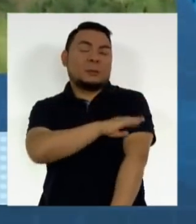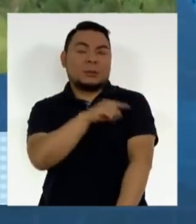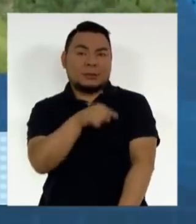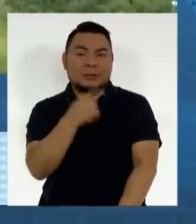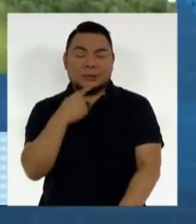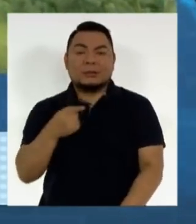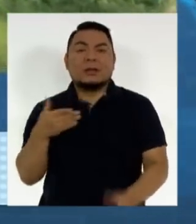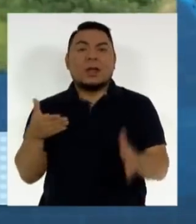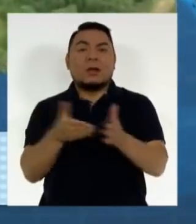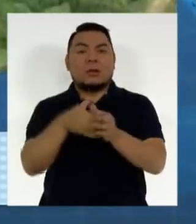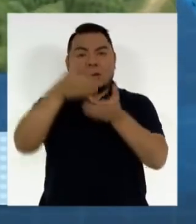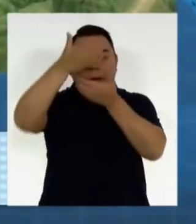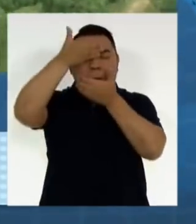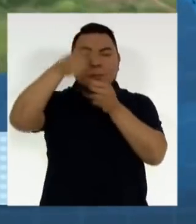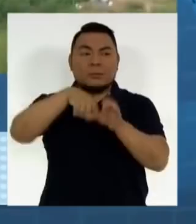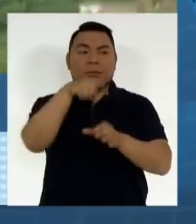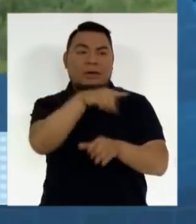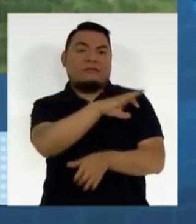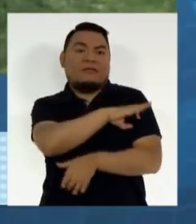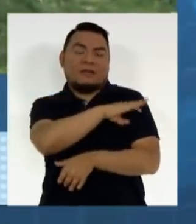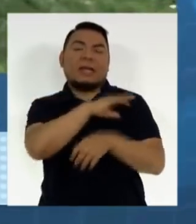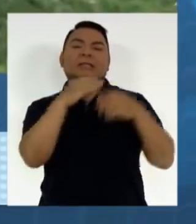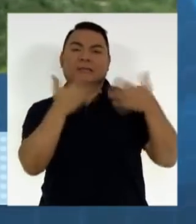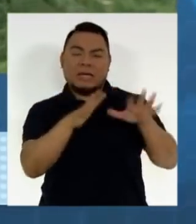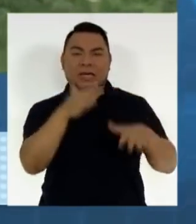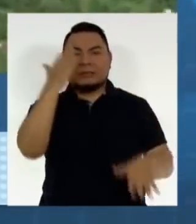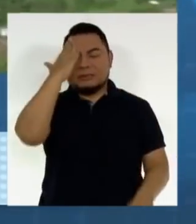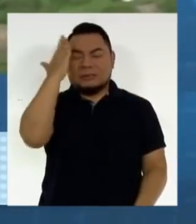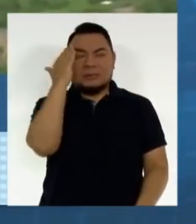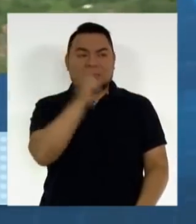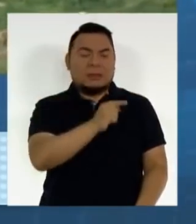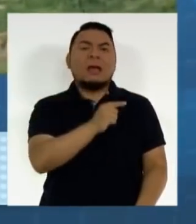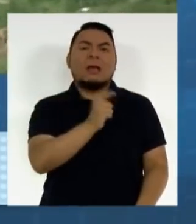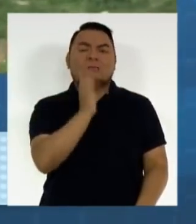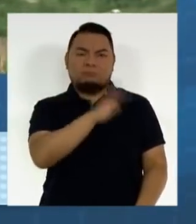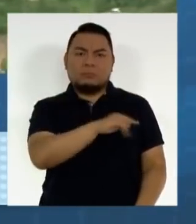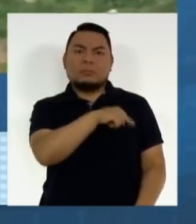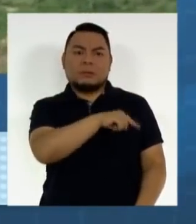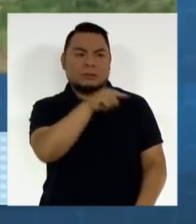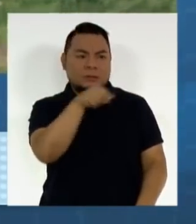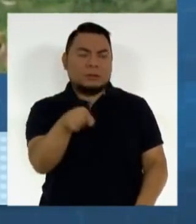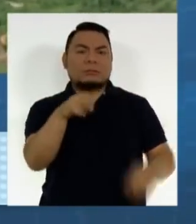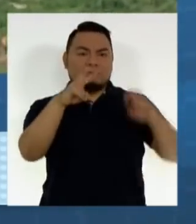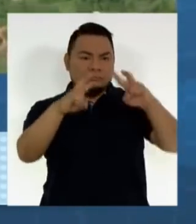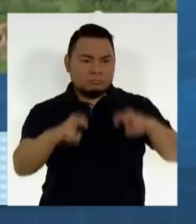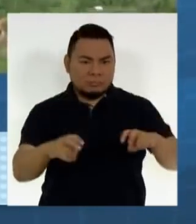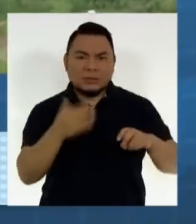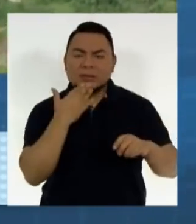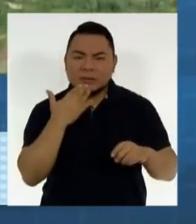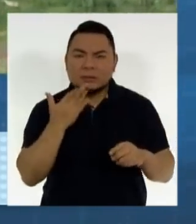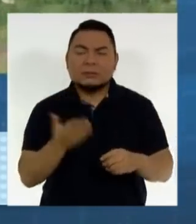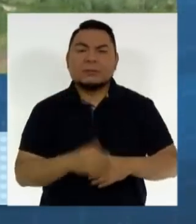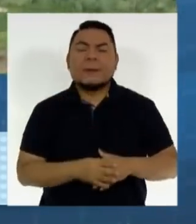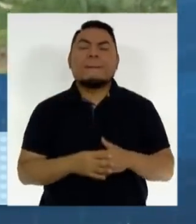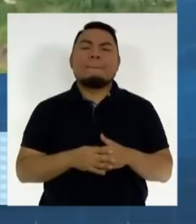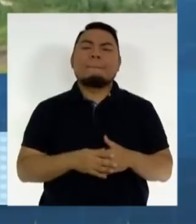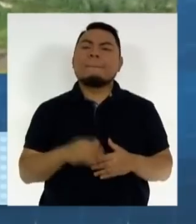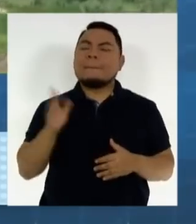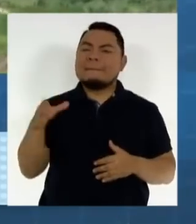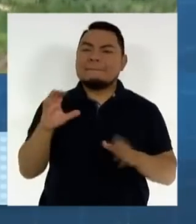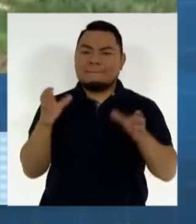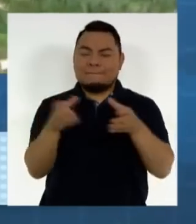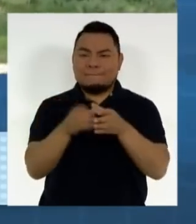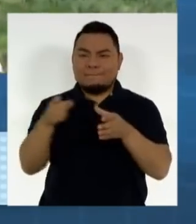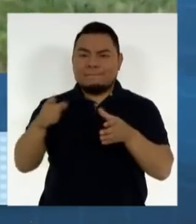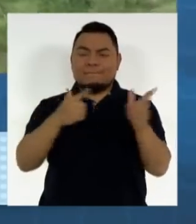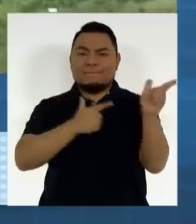contra el terrorismo está ya totalmente empoderada, haciendo la investigación correspondiente, ¿no? Ayer precisamente el Comando